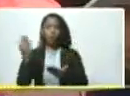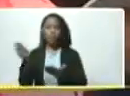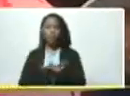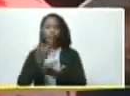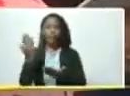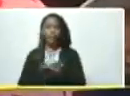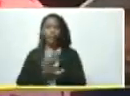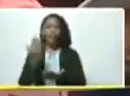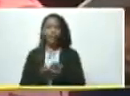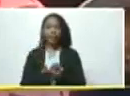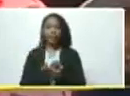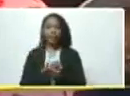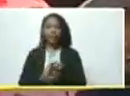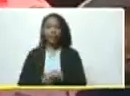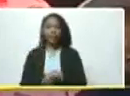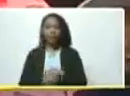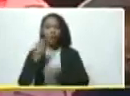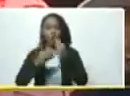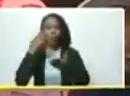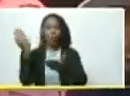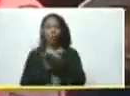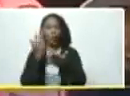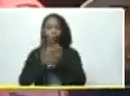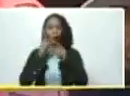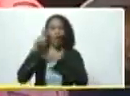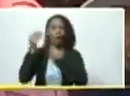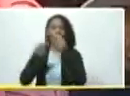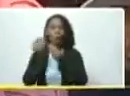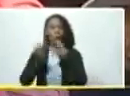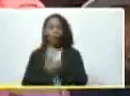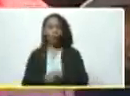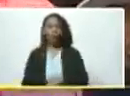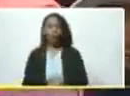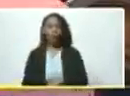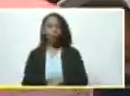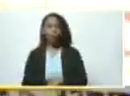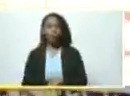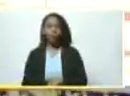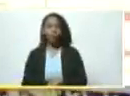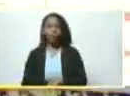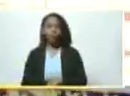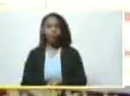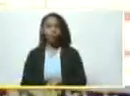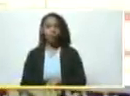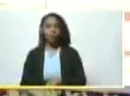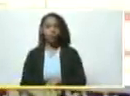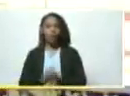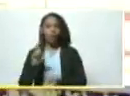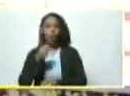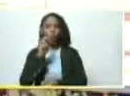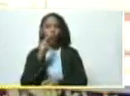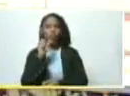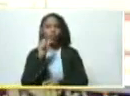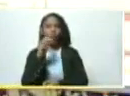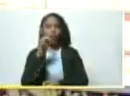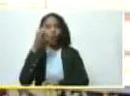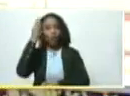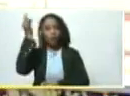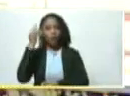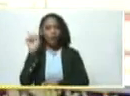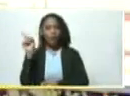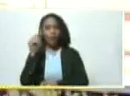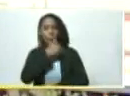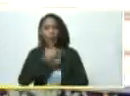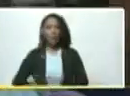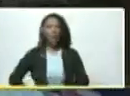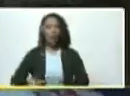Argelia La Haya. ¿Cómo van los plátanos por allá? a Gustavo Cabellos Canales, presidente de